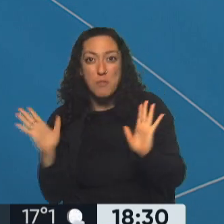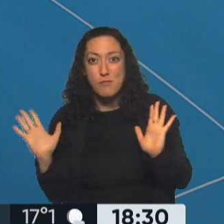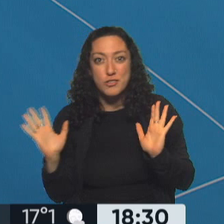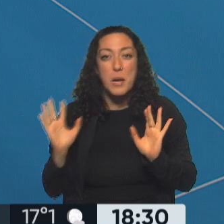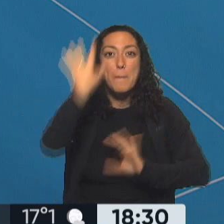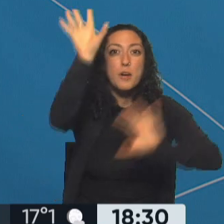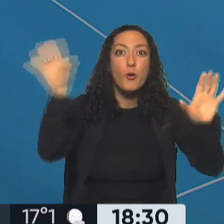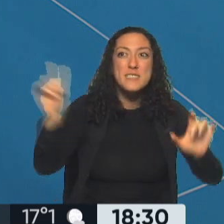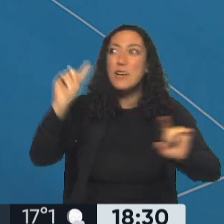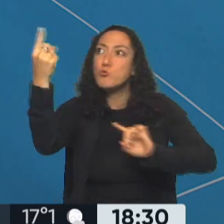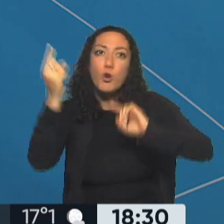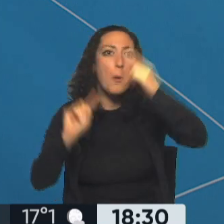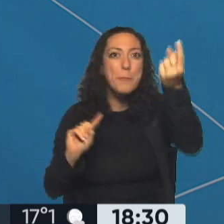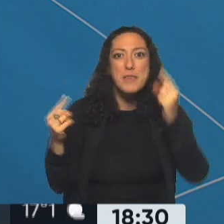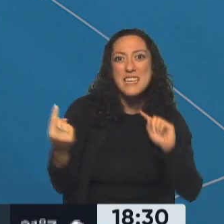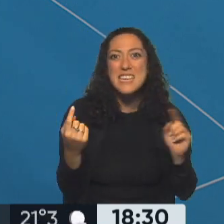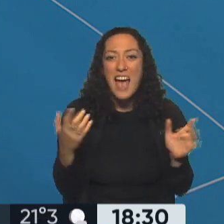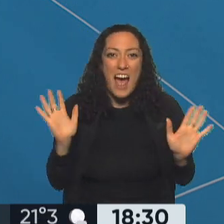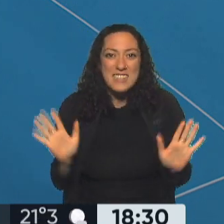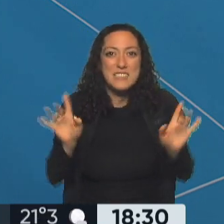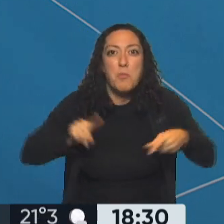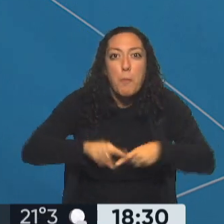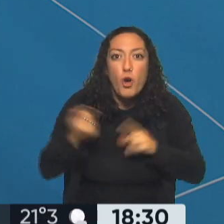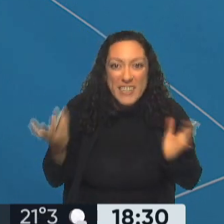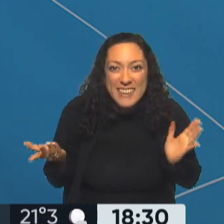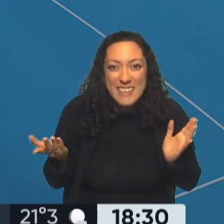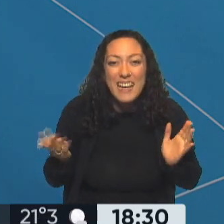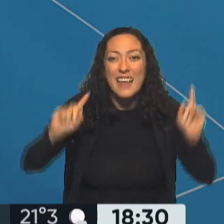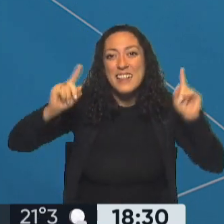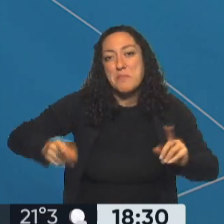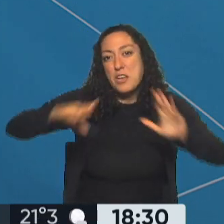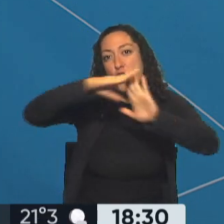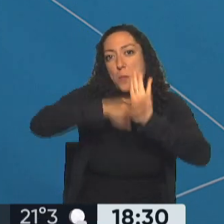sus autonomías, ese es el juego de la política y el de las normas que así lo habilitan.